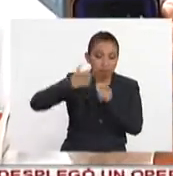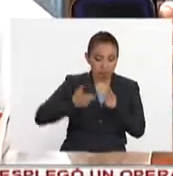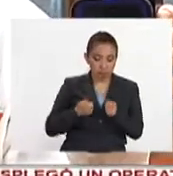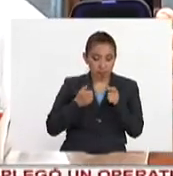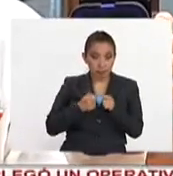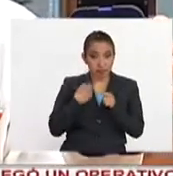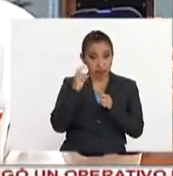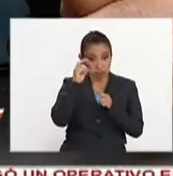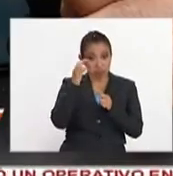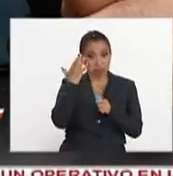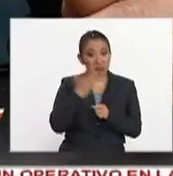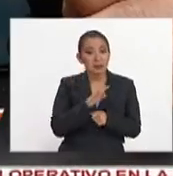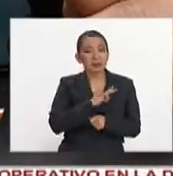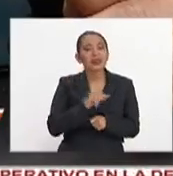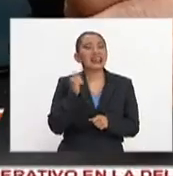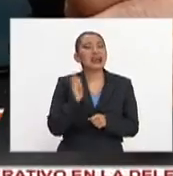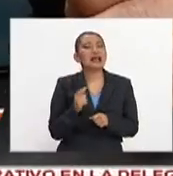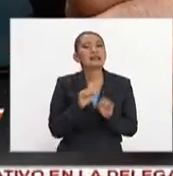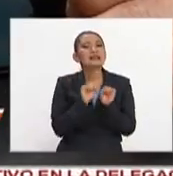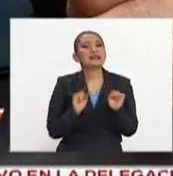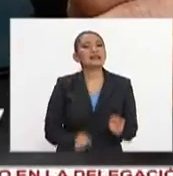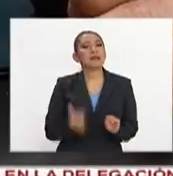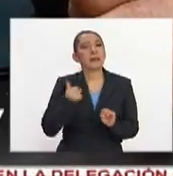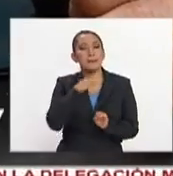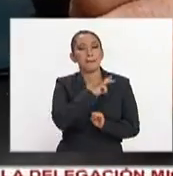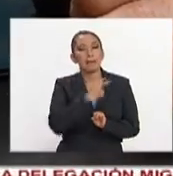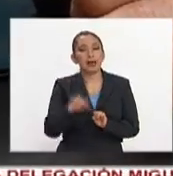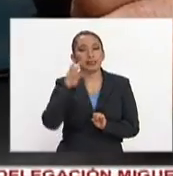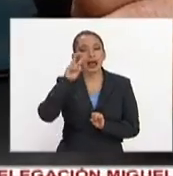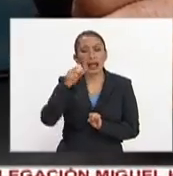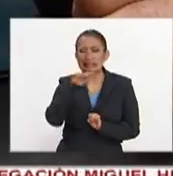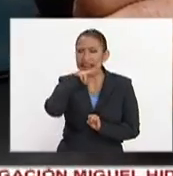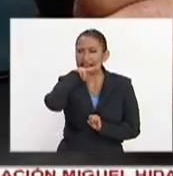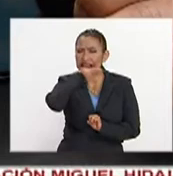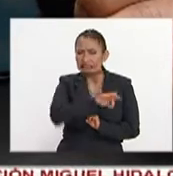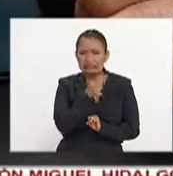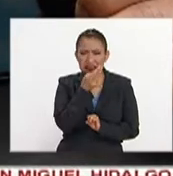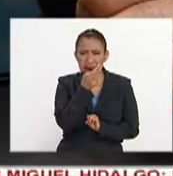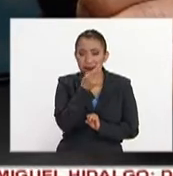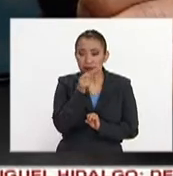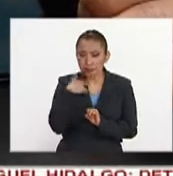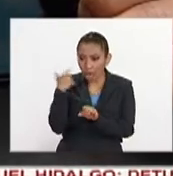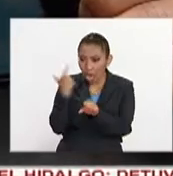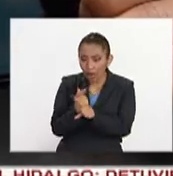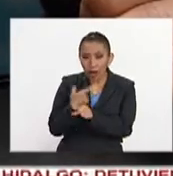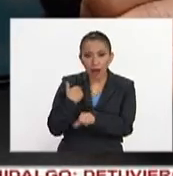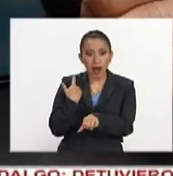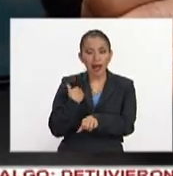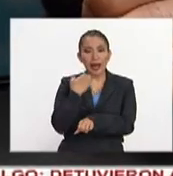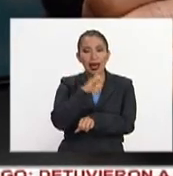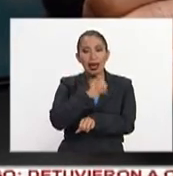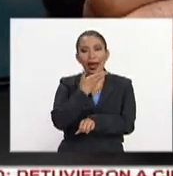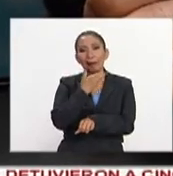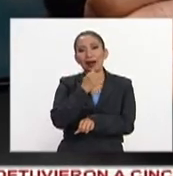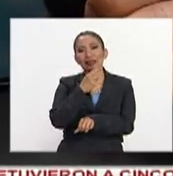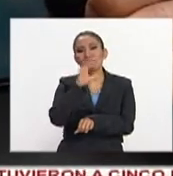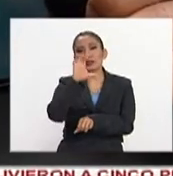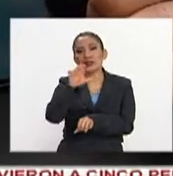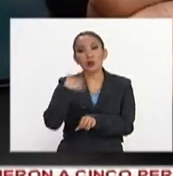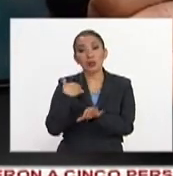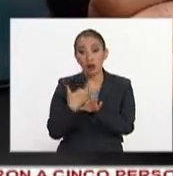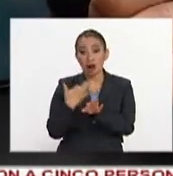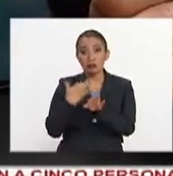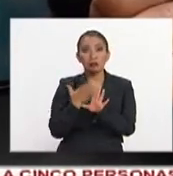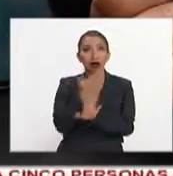celulares inteligentes. Se trata de un sistema con el que se puede hacer en unos cuantos segundos la detección de la hepatitis C, cuando en la